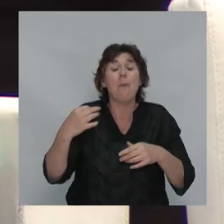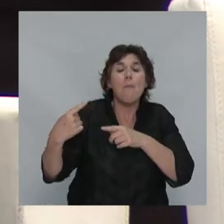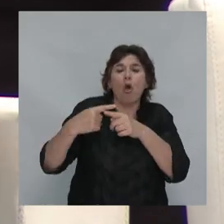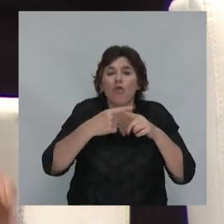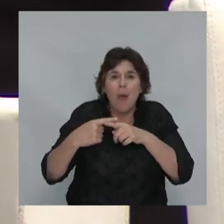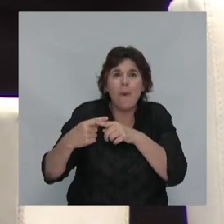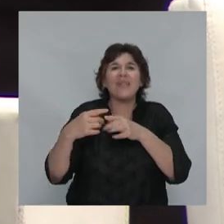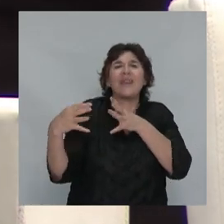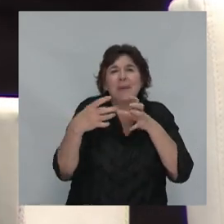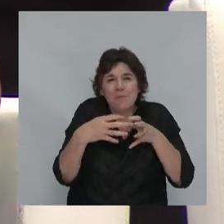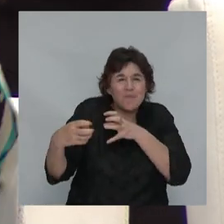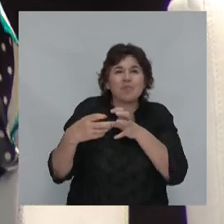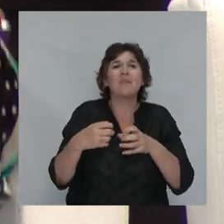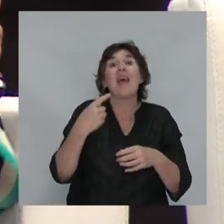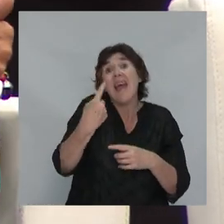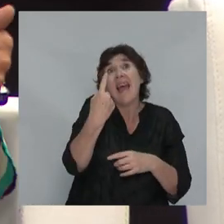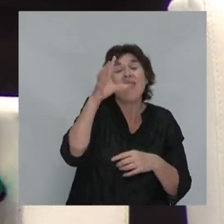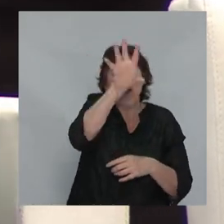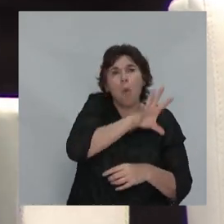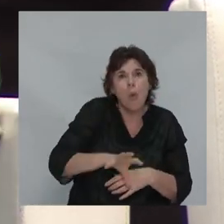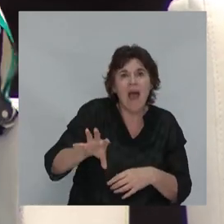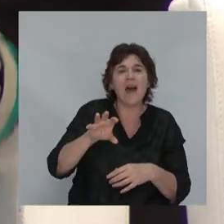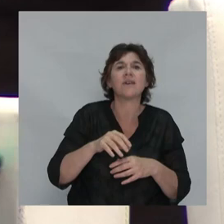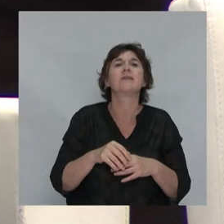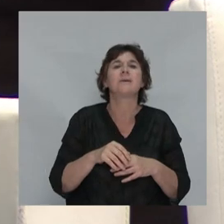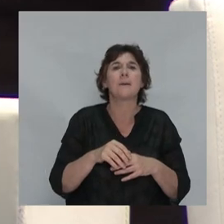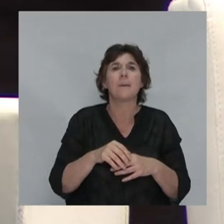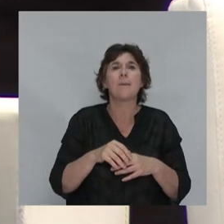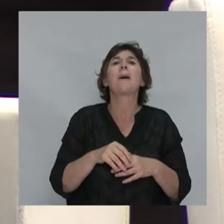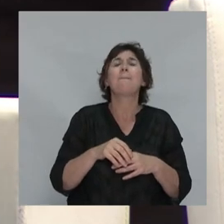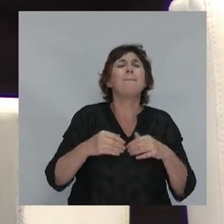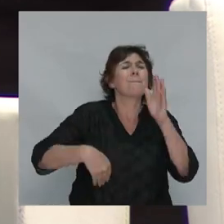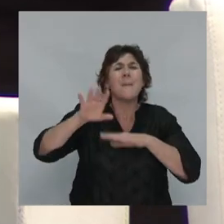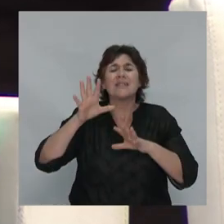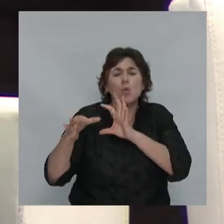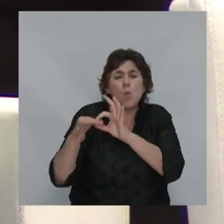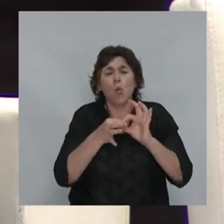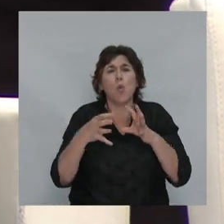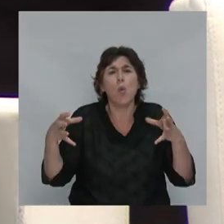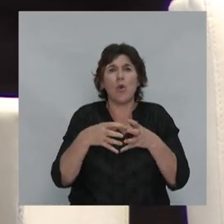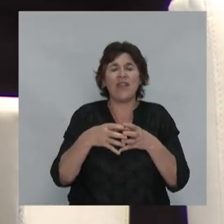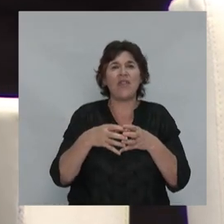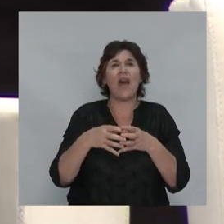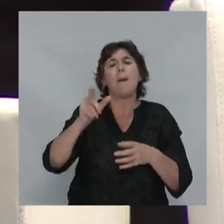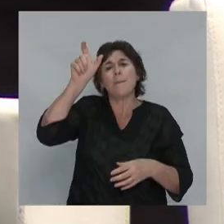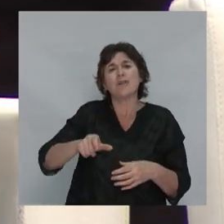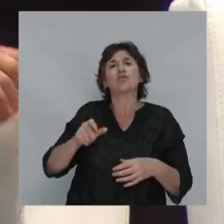debatiéndose en cada lugar y generar la mayor unidad. Pablo